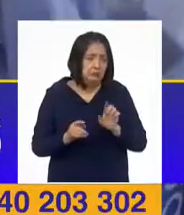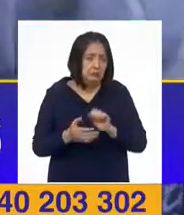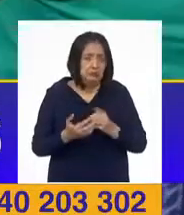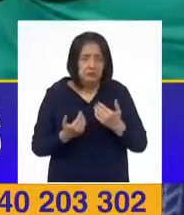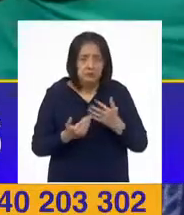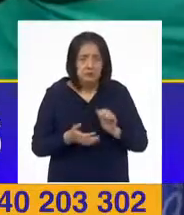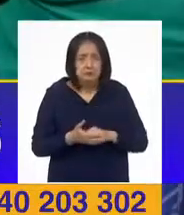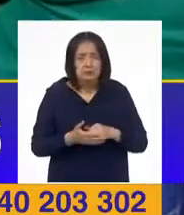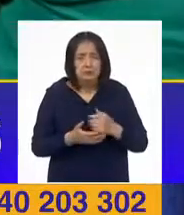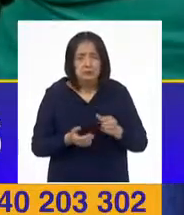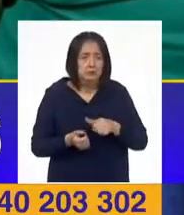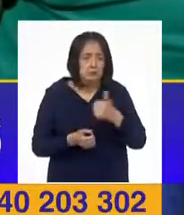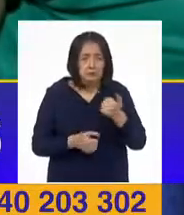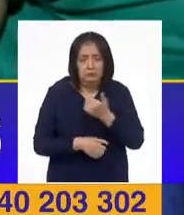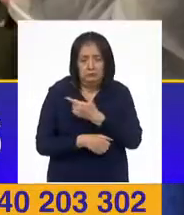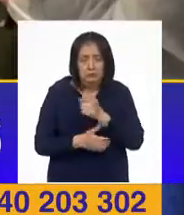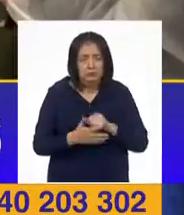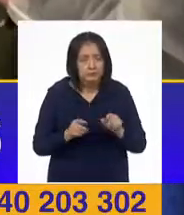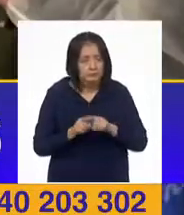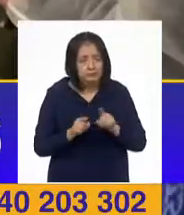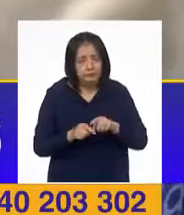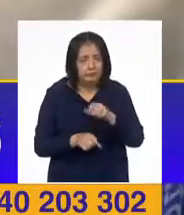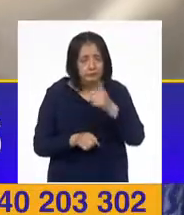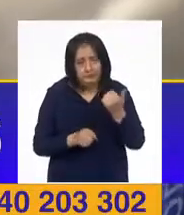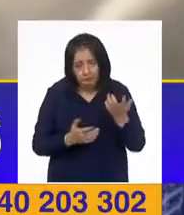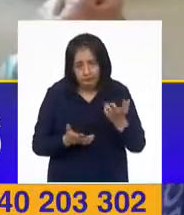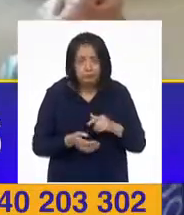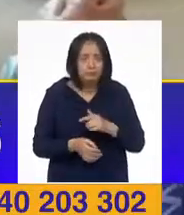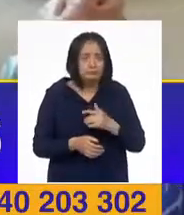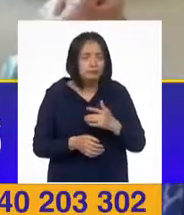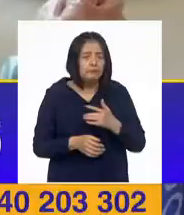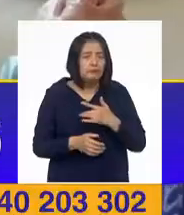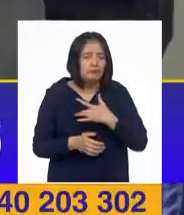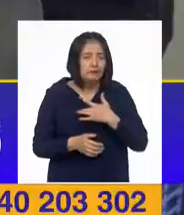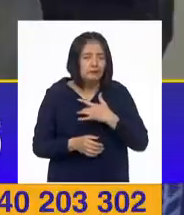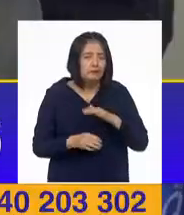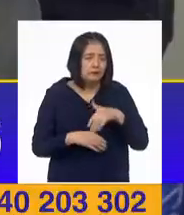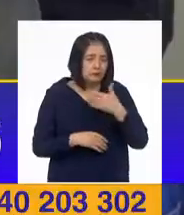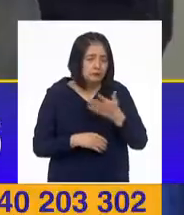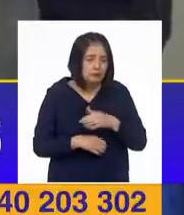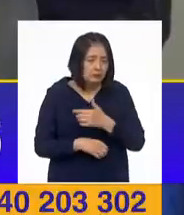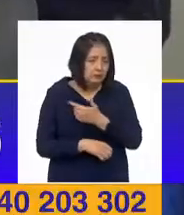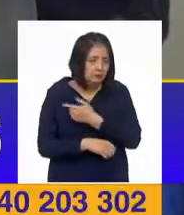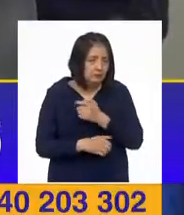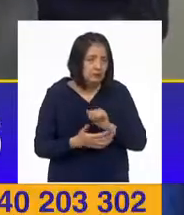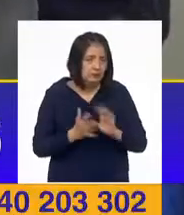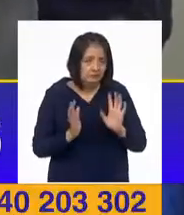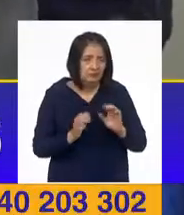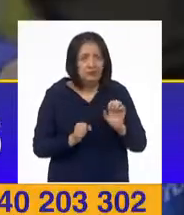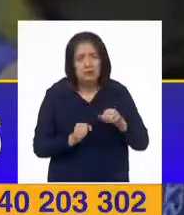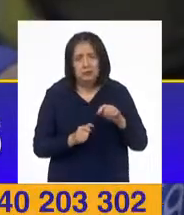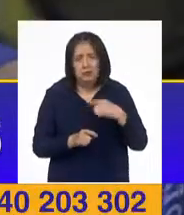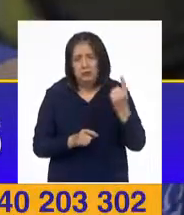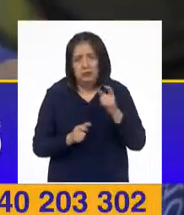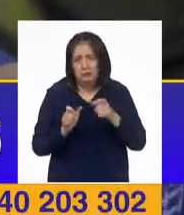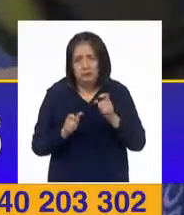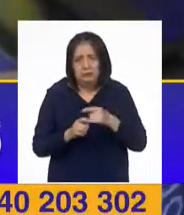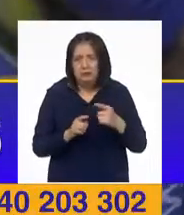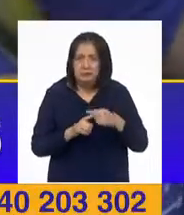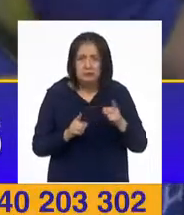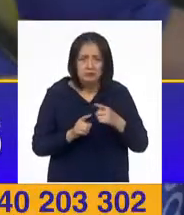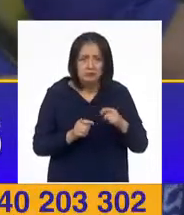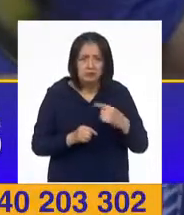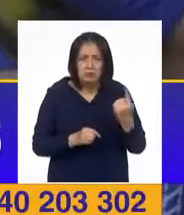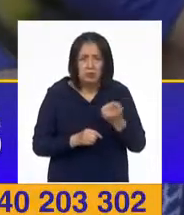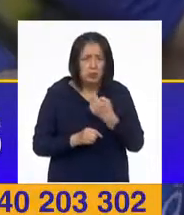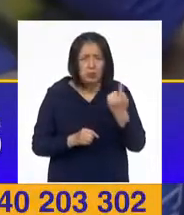Ya nos han dicho, incluso con otras vacunas, hay también otros efectos secundarios. Exacto, hay que tener en cuenta también de que las reacciones de todas las personas son diferentes, o sea, no todos reaccionamos